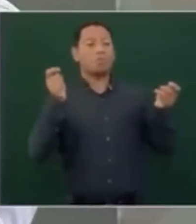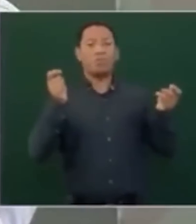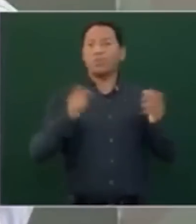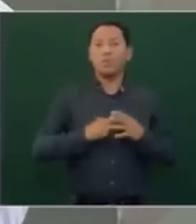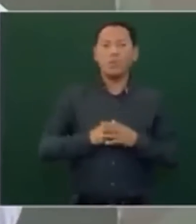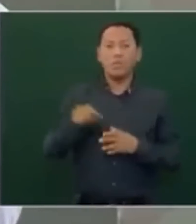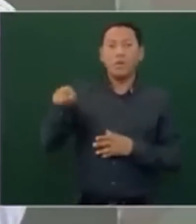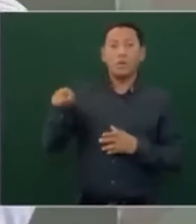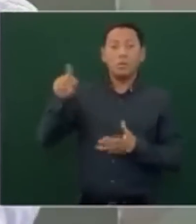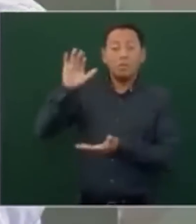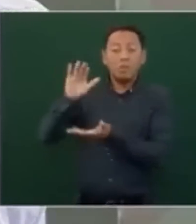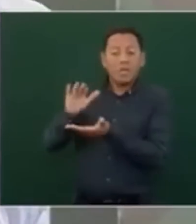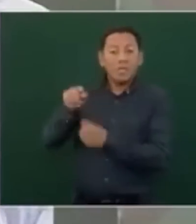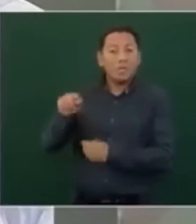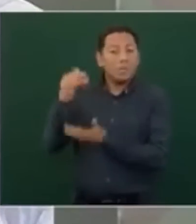está